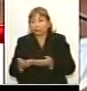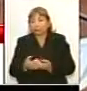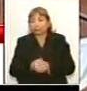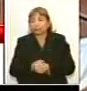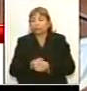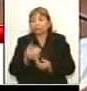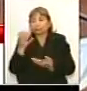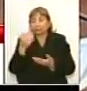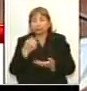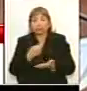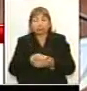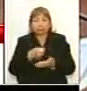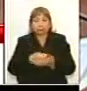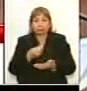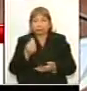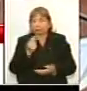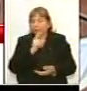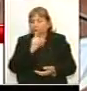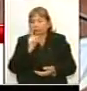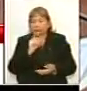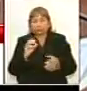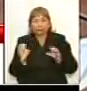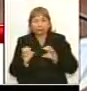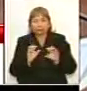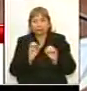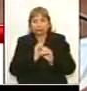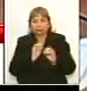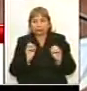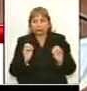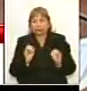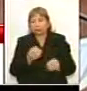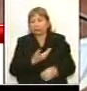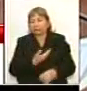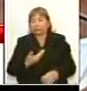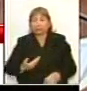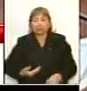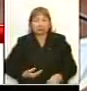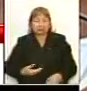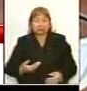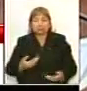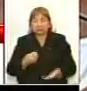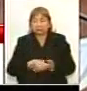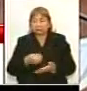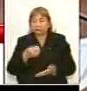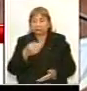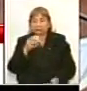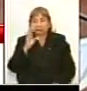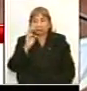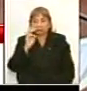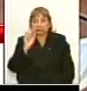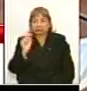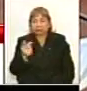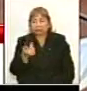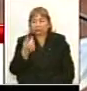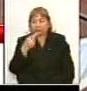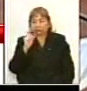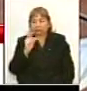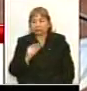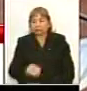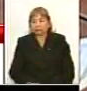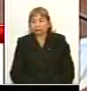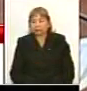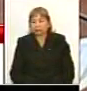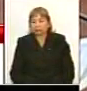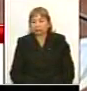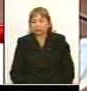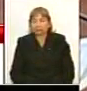proceder a devolver ese dinero que no le va a causar ningún daño al sistema. El REJA creo que devuelva 6 mil millones de soles, el REJA, lo